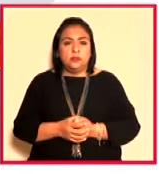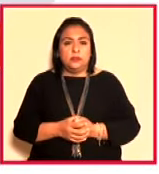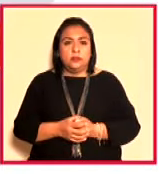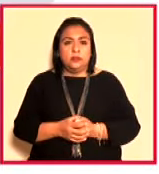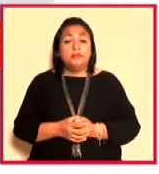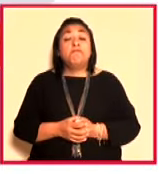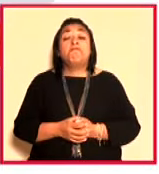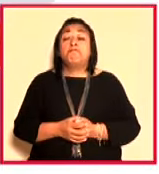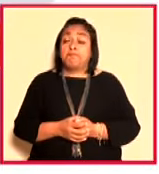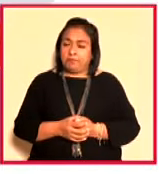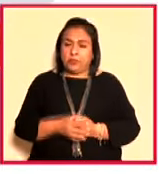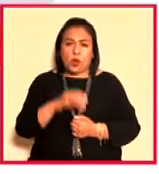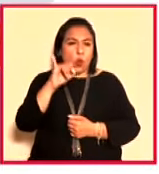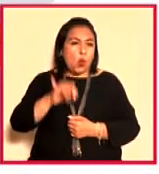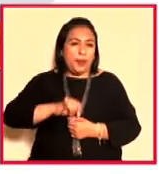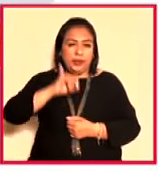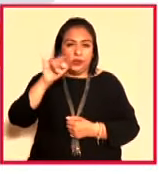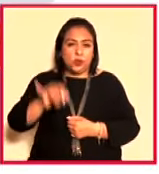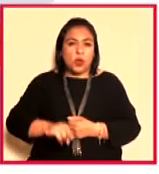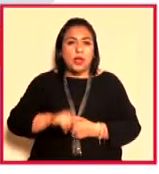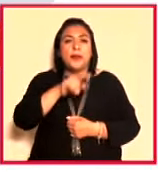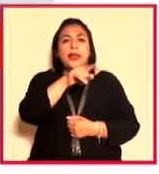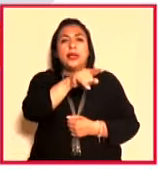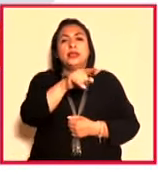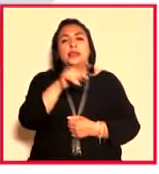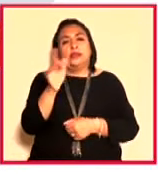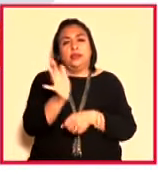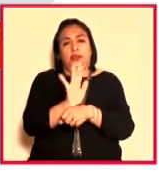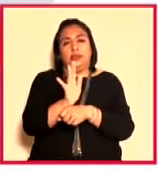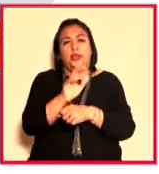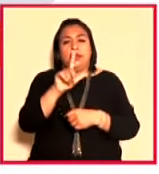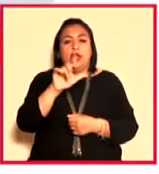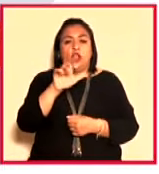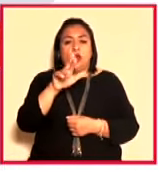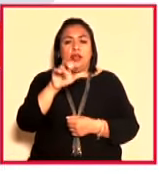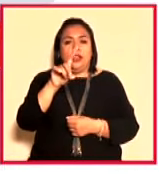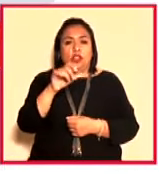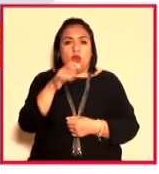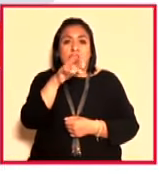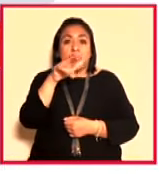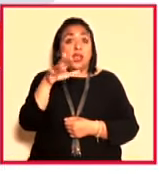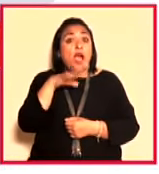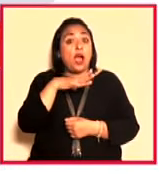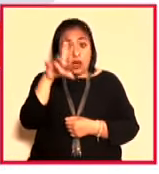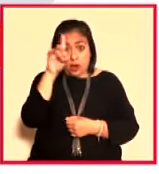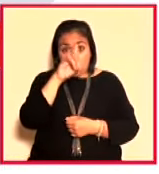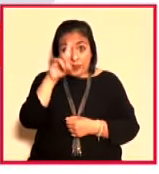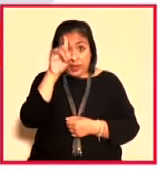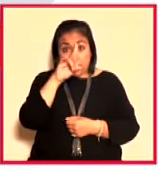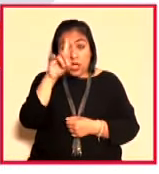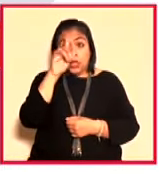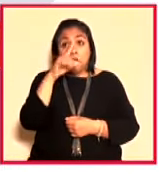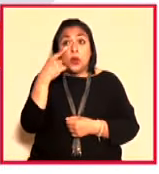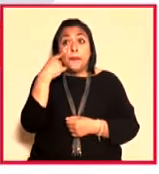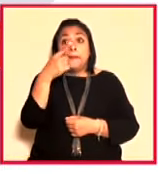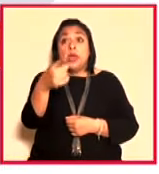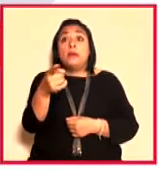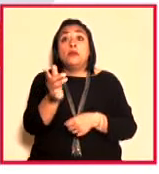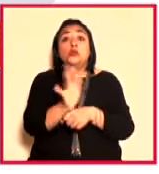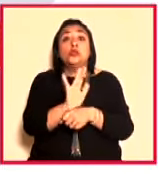Bueno, y como cada jueves, el reconocido crítico de cine, Leonardo García Tsao, nos tiene una recomendación que pasará por la pantalla de